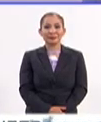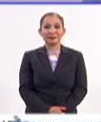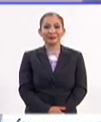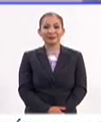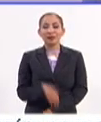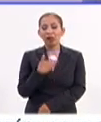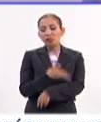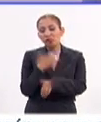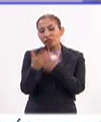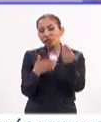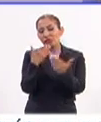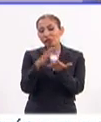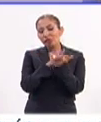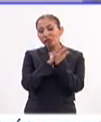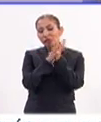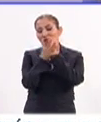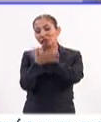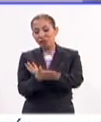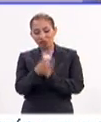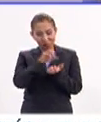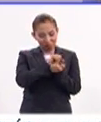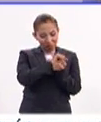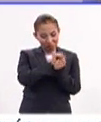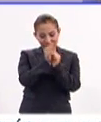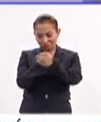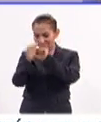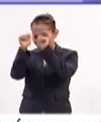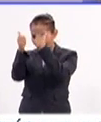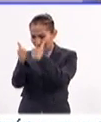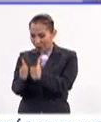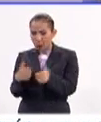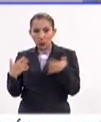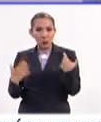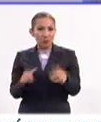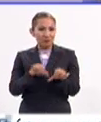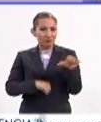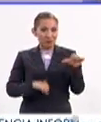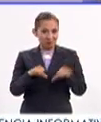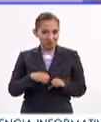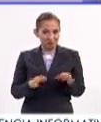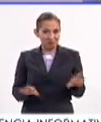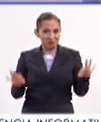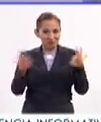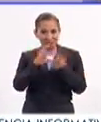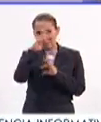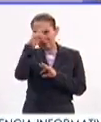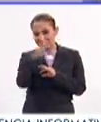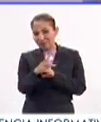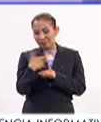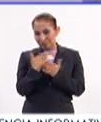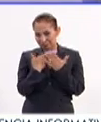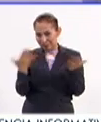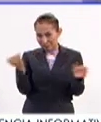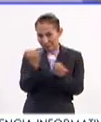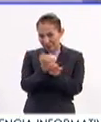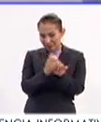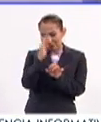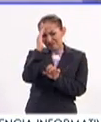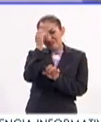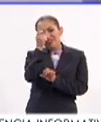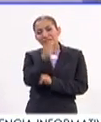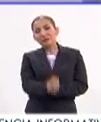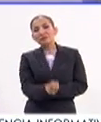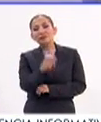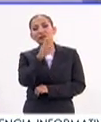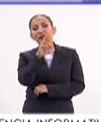Y el proceso de convertir la arcilla en artes es una de las actividades representativas de México. En el siguiente reportaje